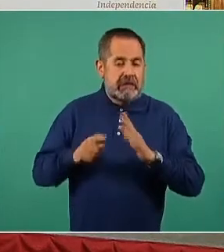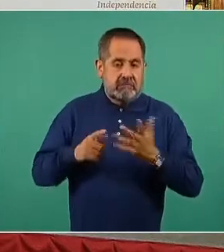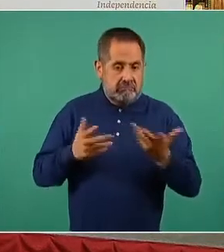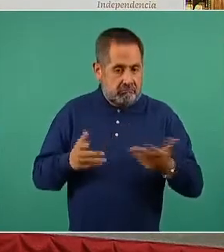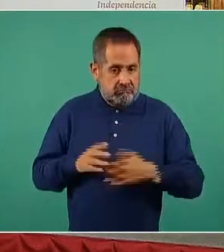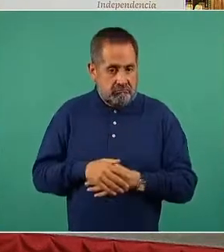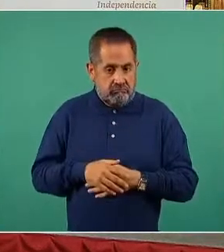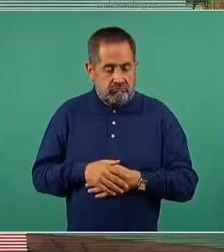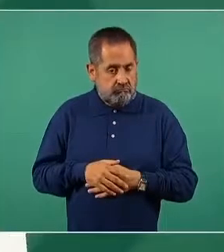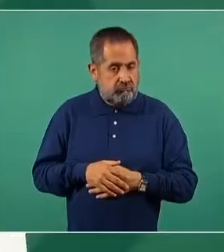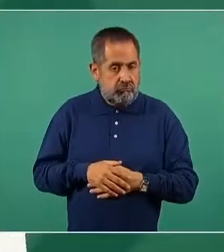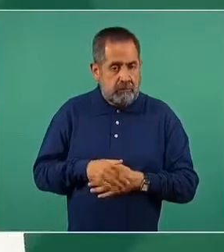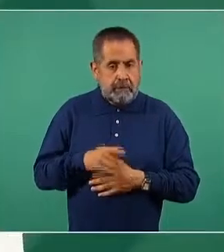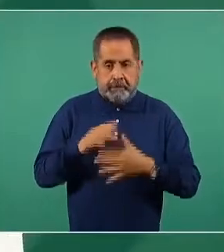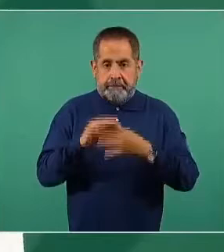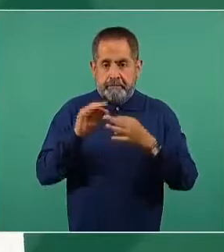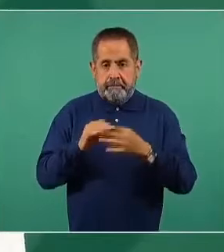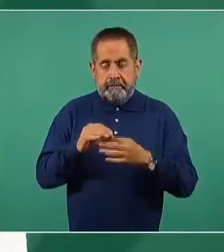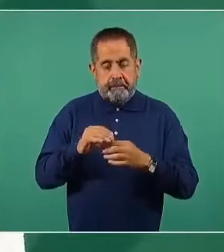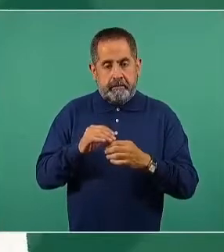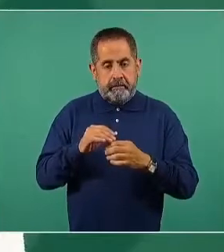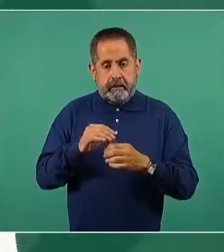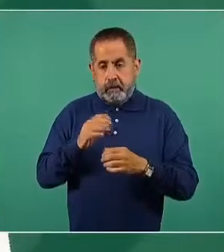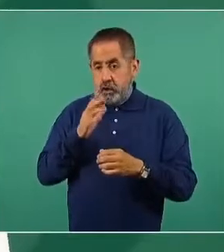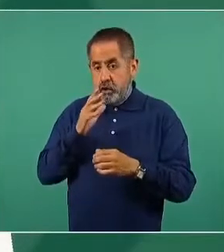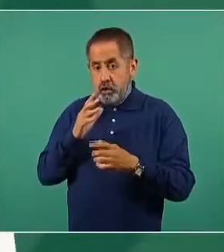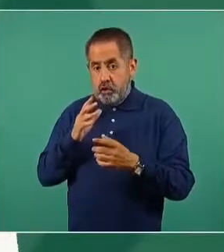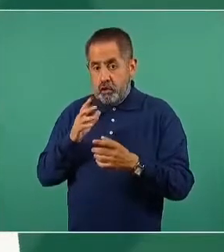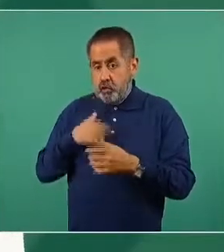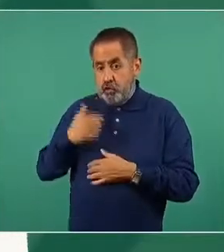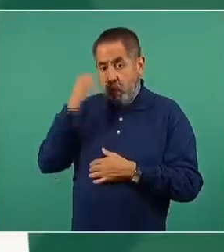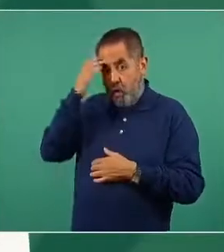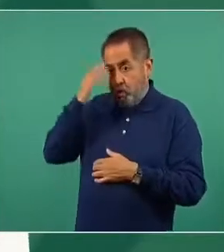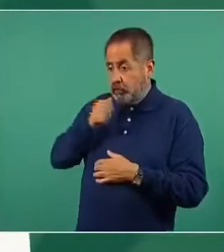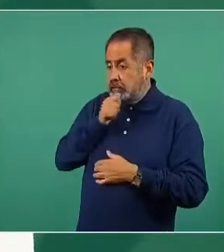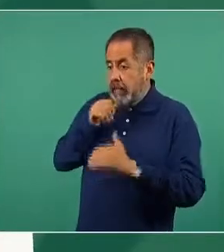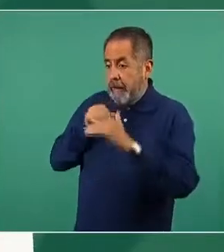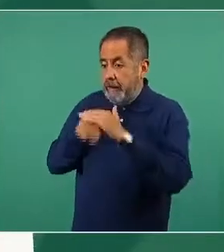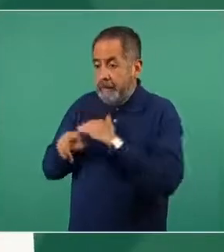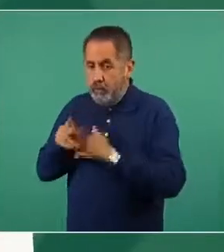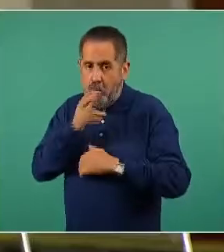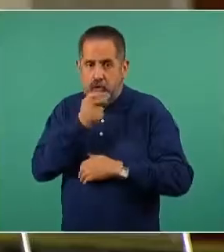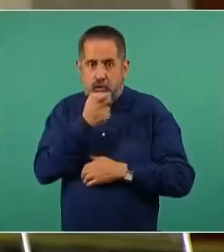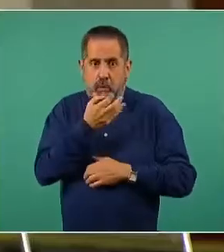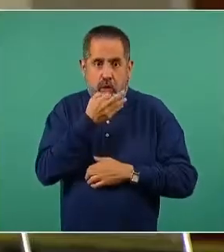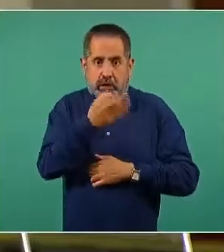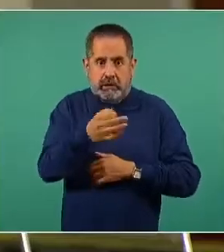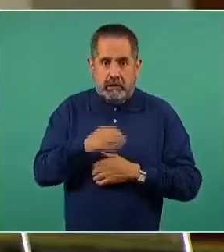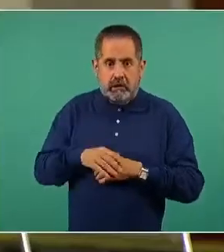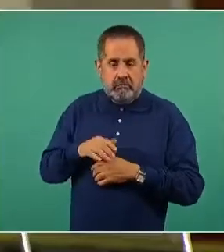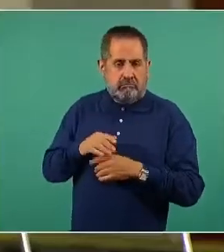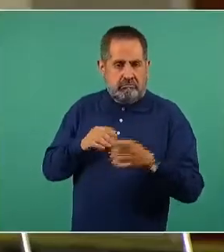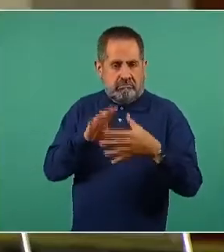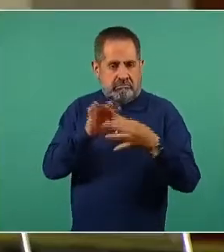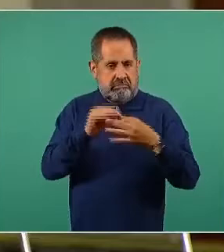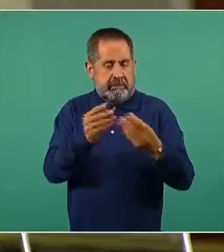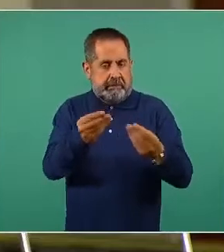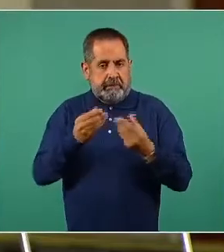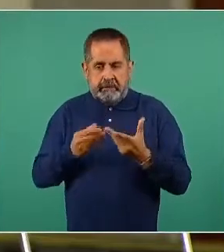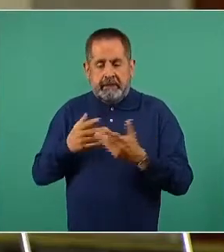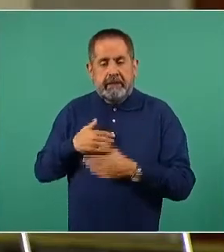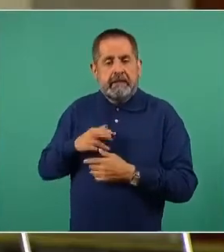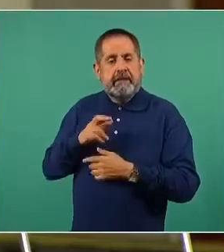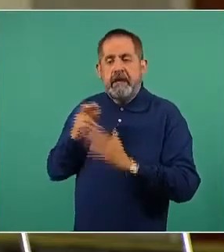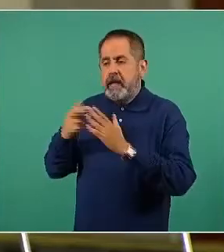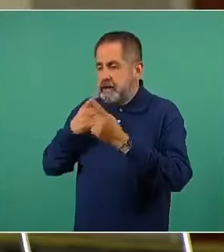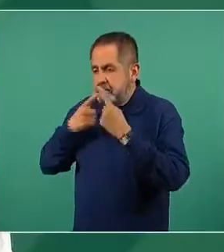luego me priva de poderle dar y de conocer yo mismo estos datos específicos que usted me menciona, que